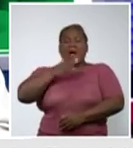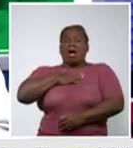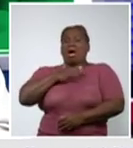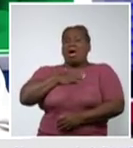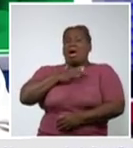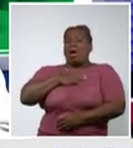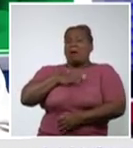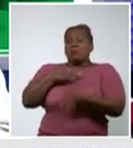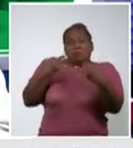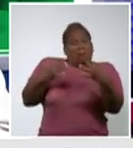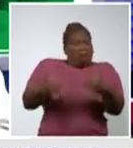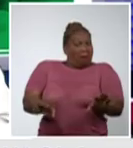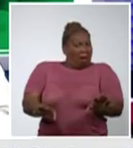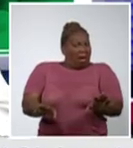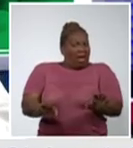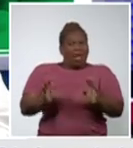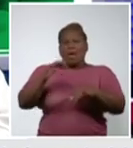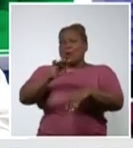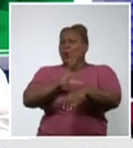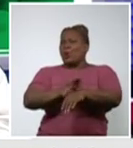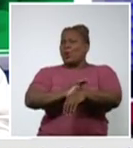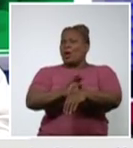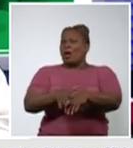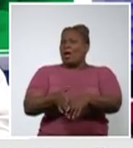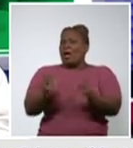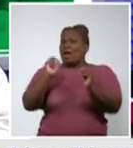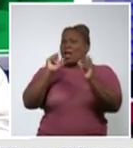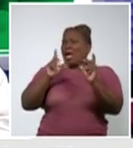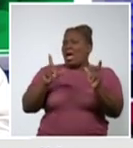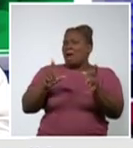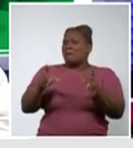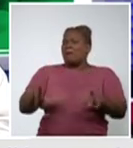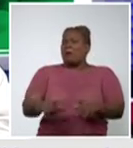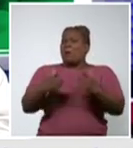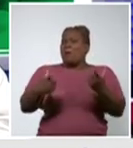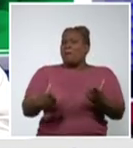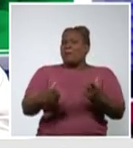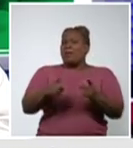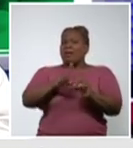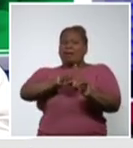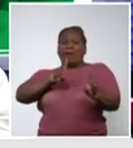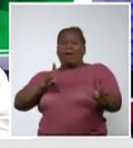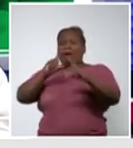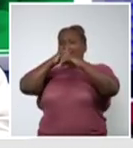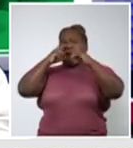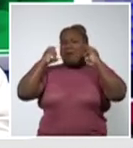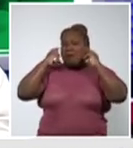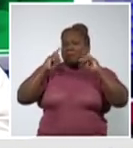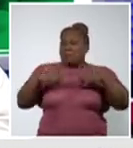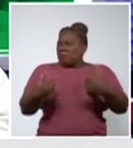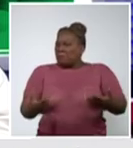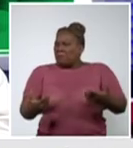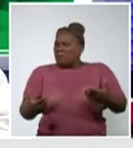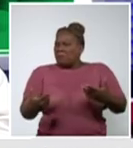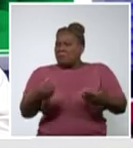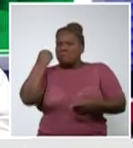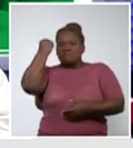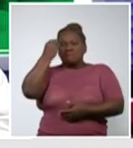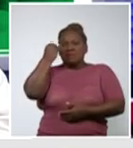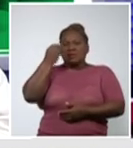realmente no hay por qué adoptar las medidas que en definitiva han demostrado en el mundo que